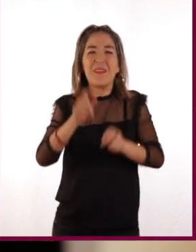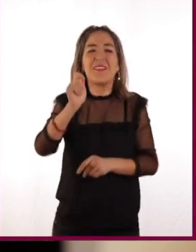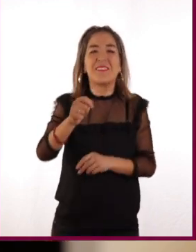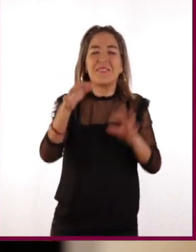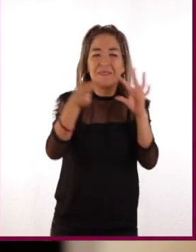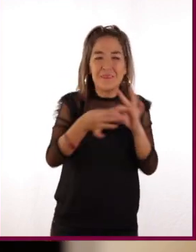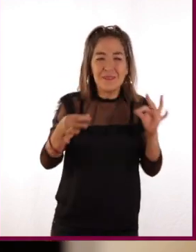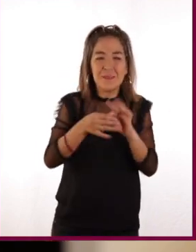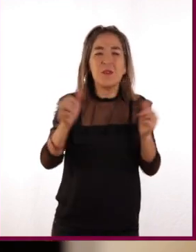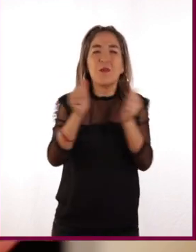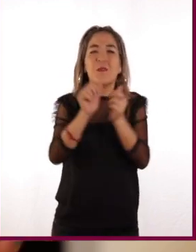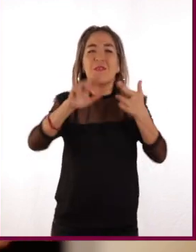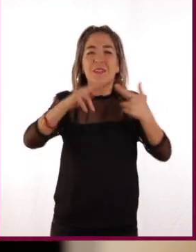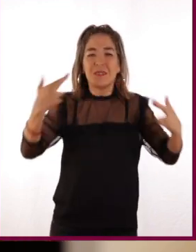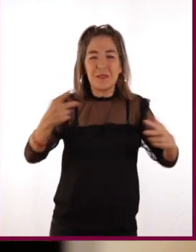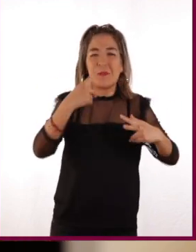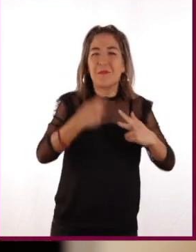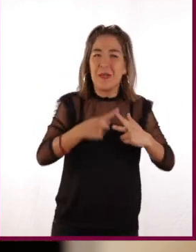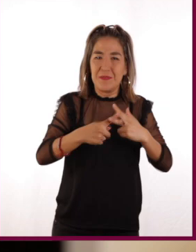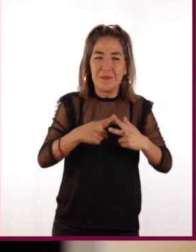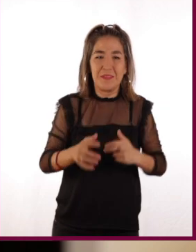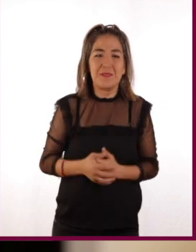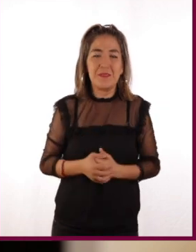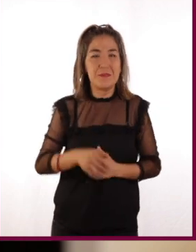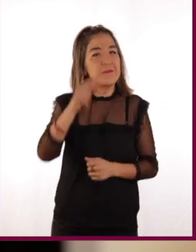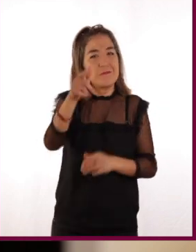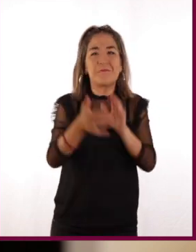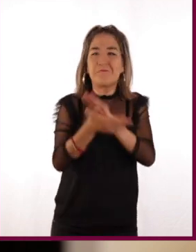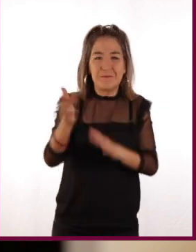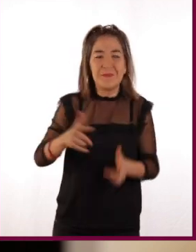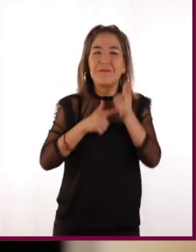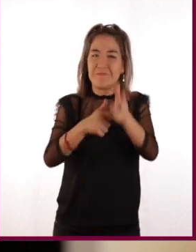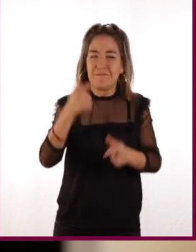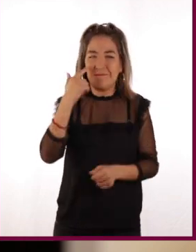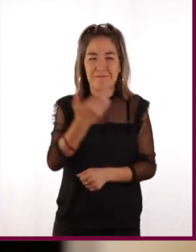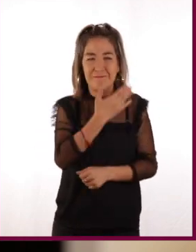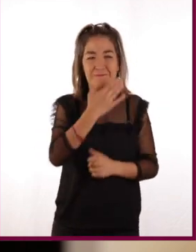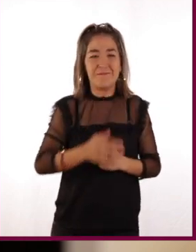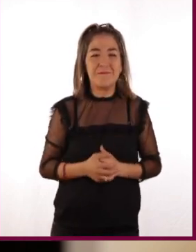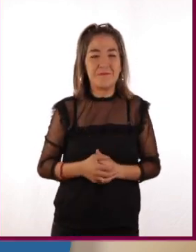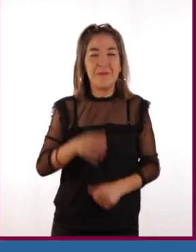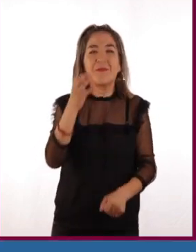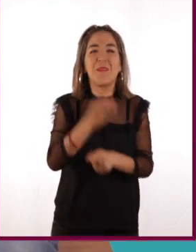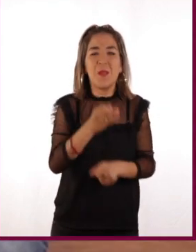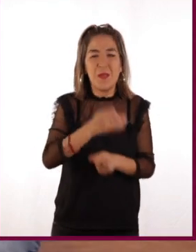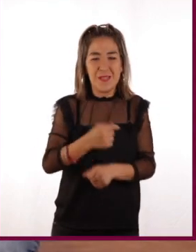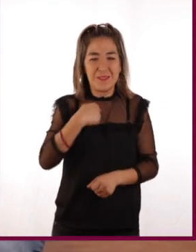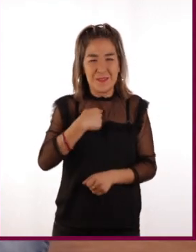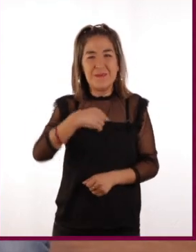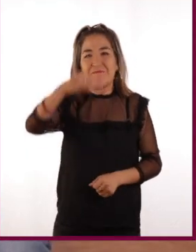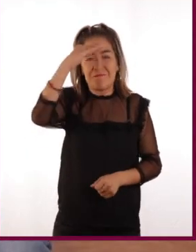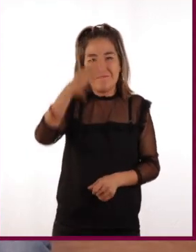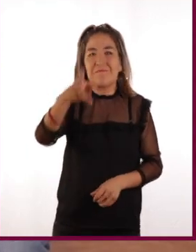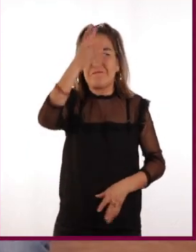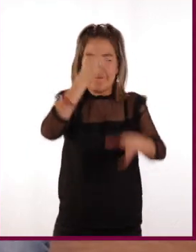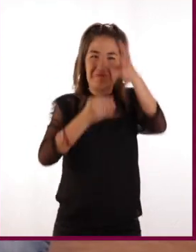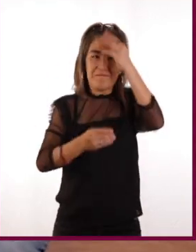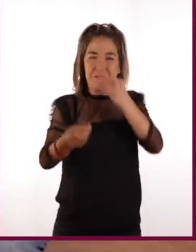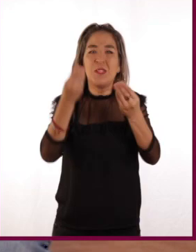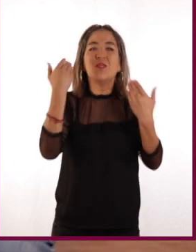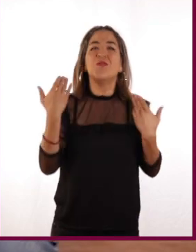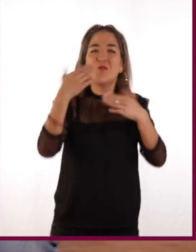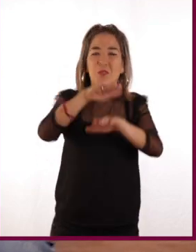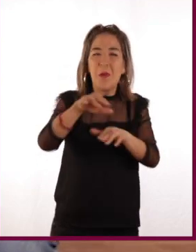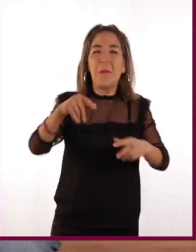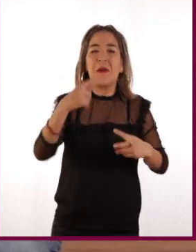tiempo y por hablarnos de estas corrientes y de su relación con las matemáticas. Y no se vayan, volvemos al final. Mara, me da la impresión de que hemos